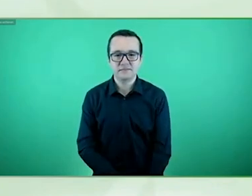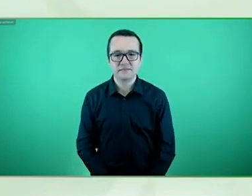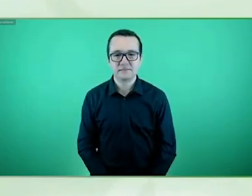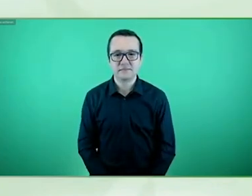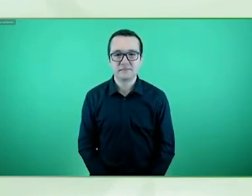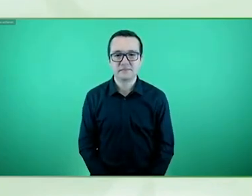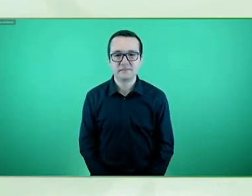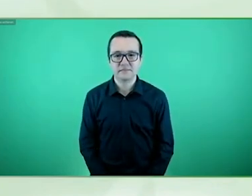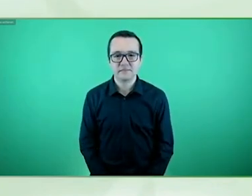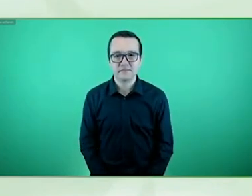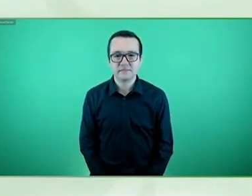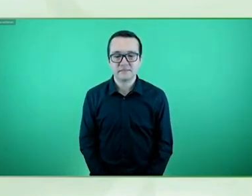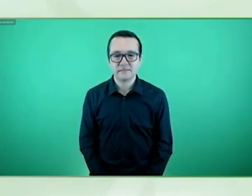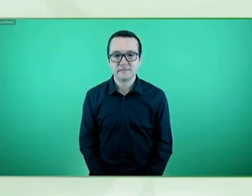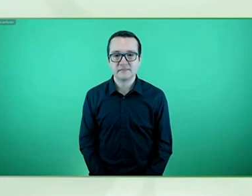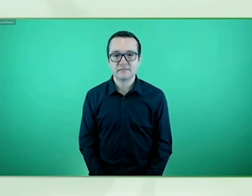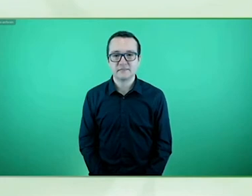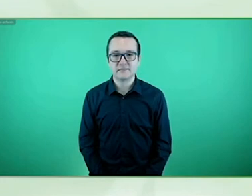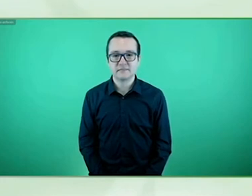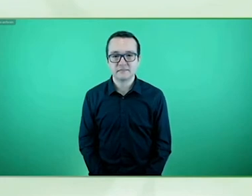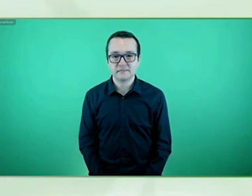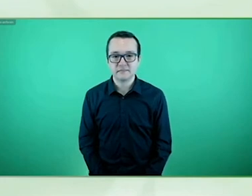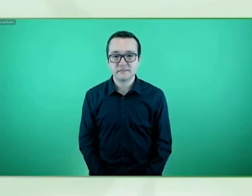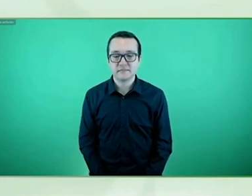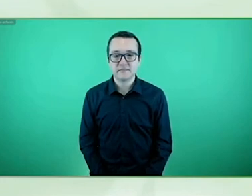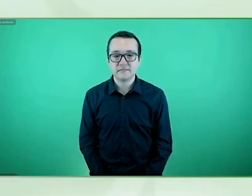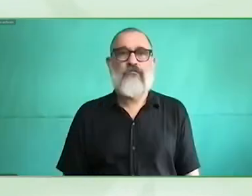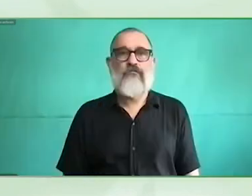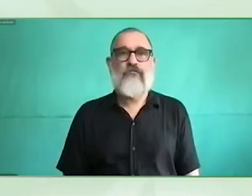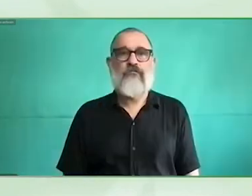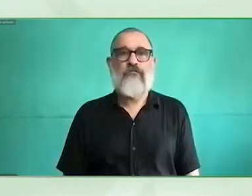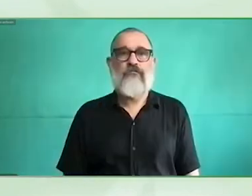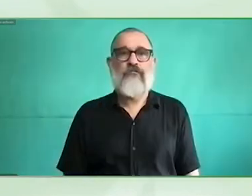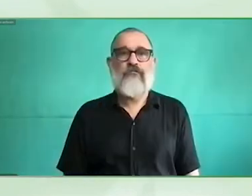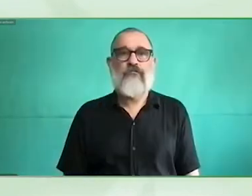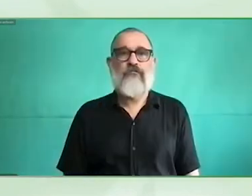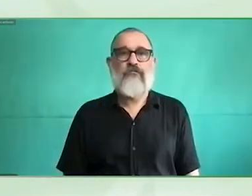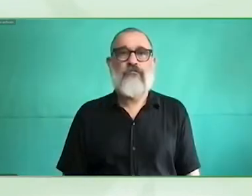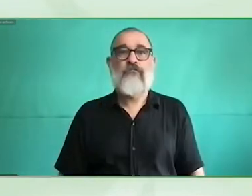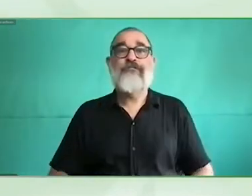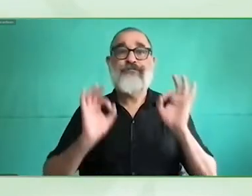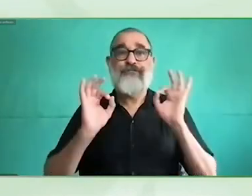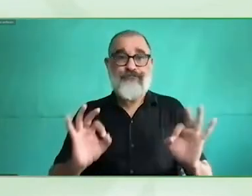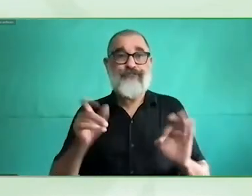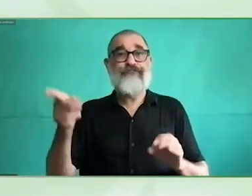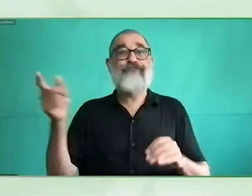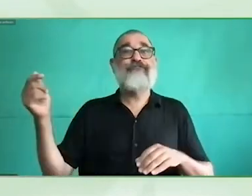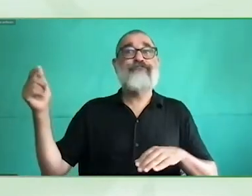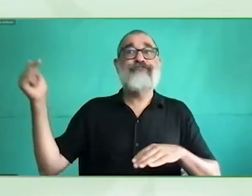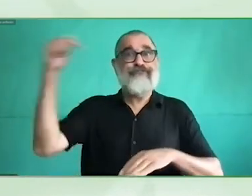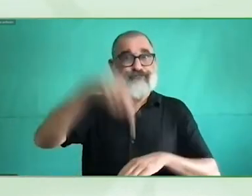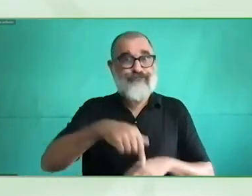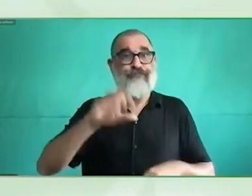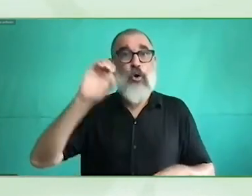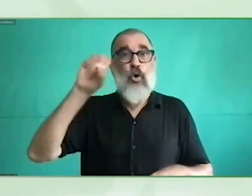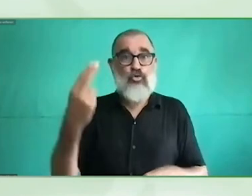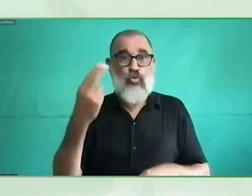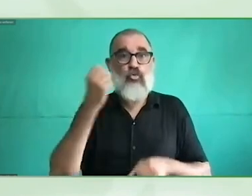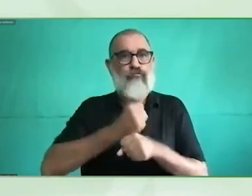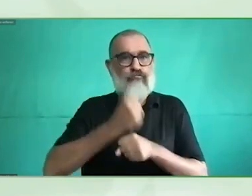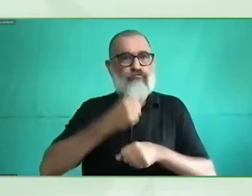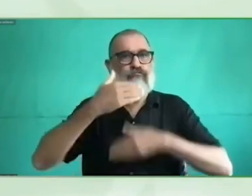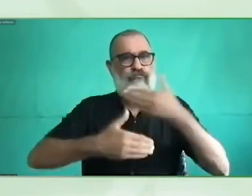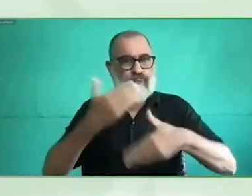población en Ecuador pero bueno que ha asesorado a diferentes entidades públicas privadas gubernamentales y es